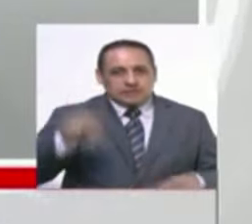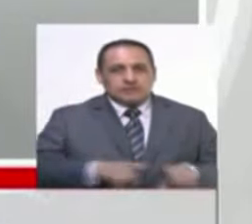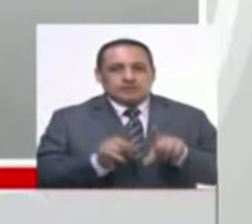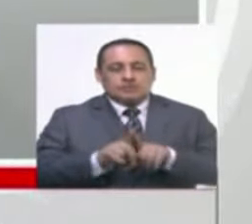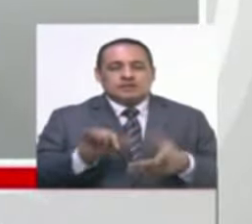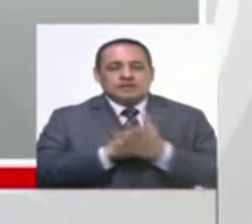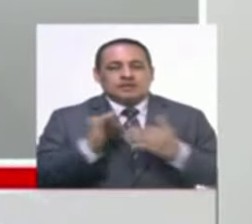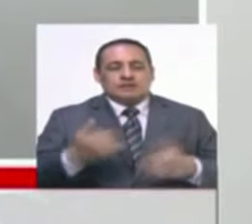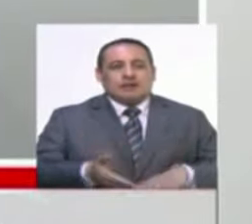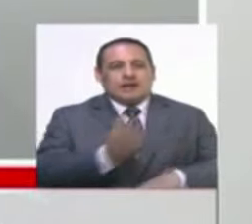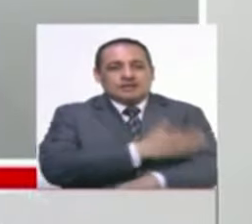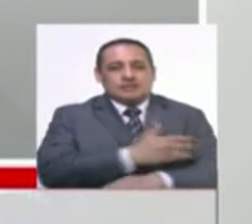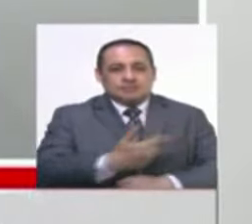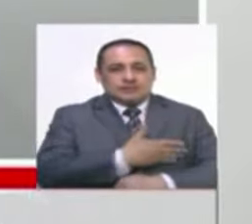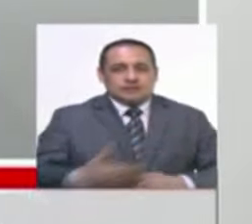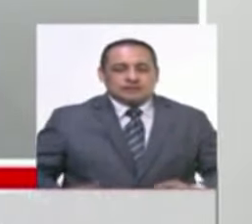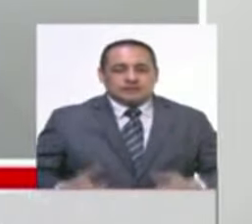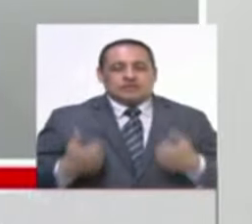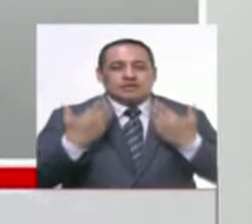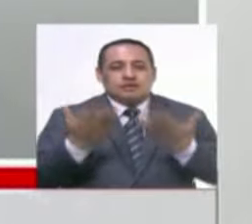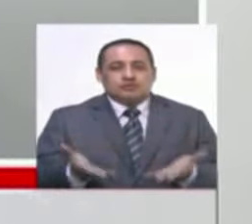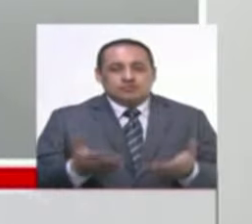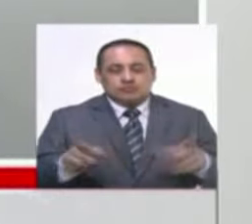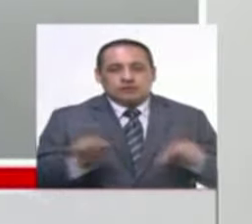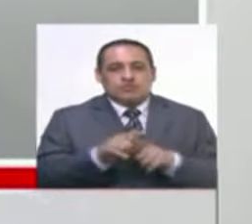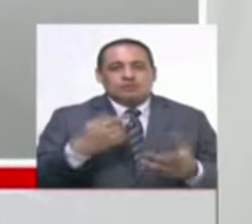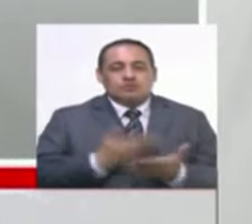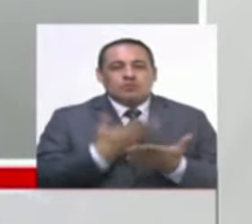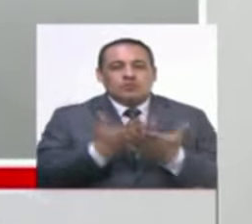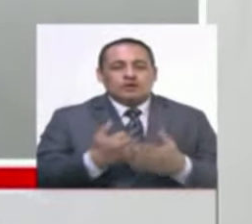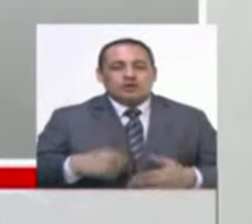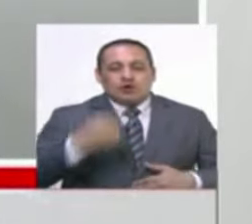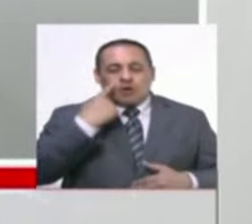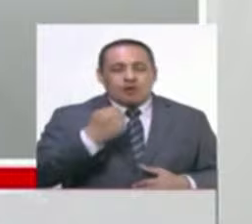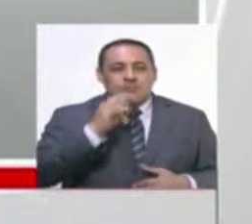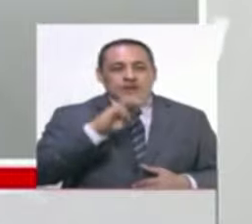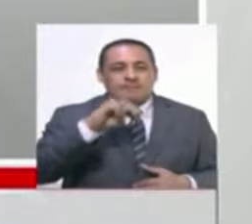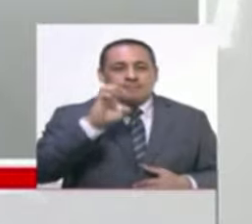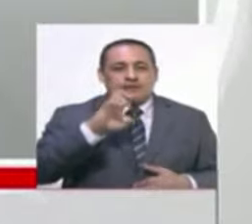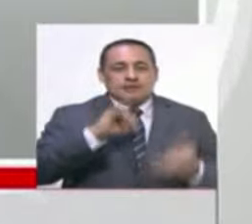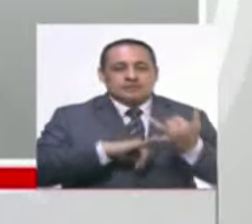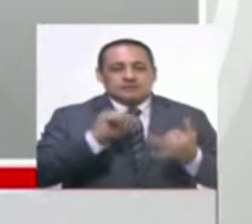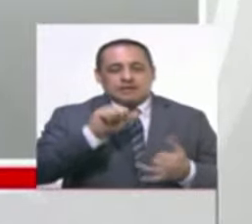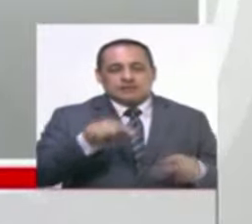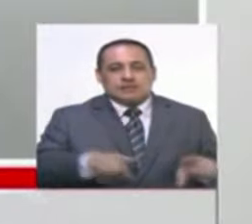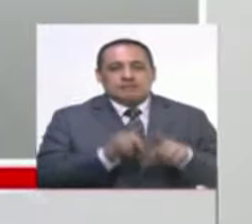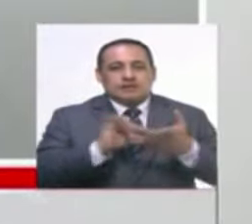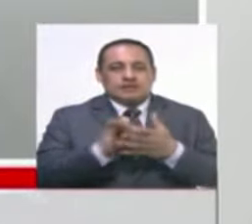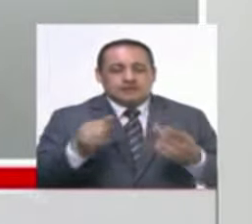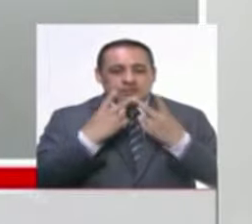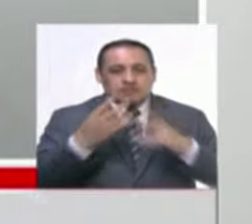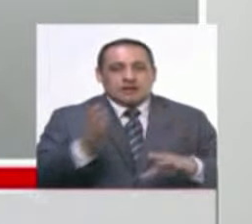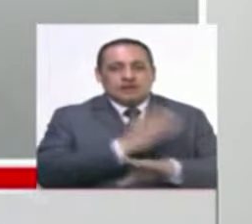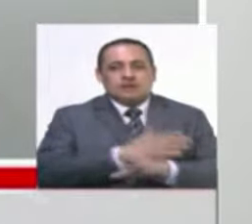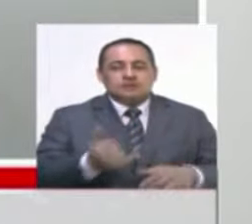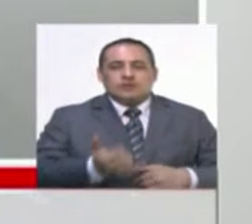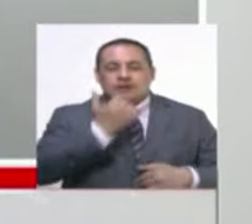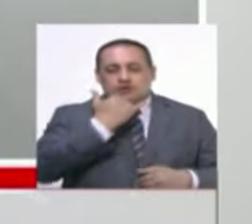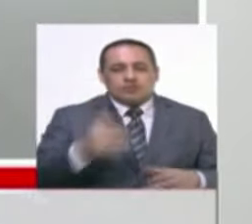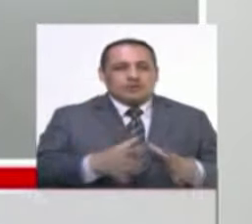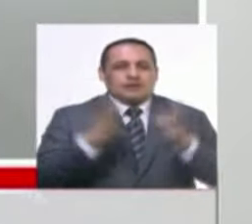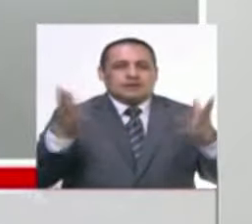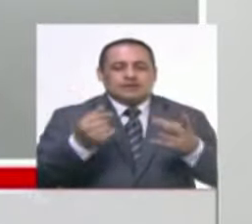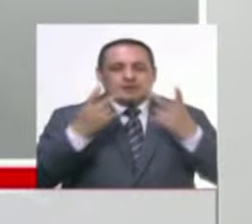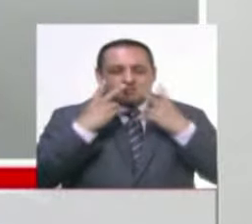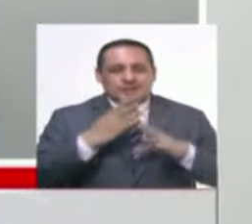momento le dio el presidente de la República, impuesta por el señor Vladimir Mesa, quien desde ya comete el gran error